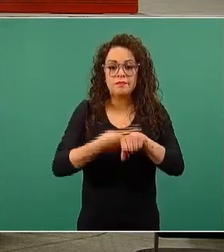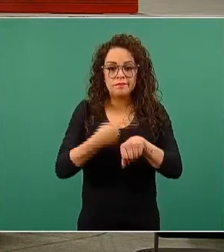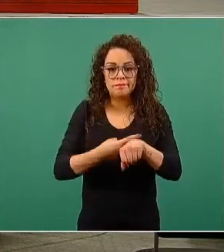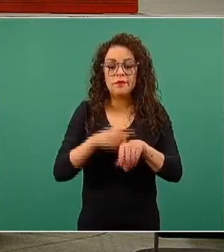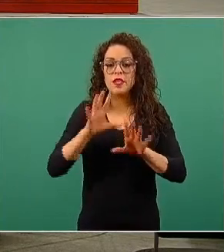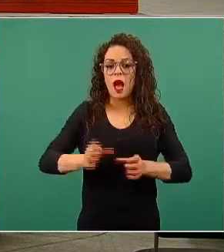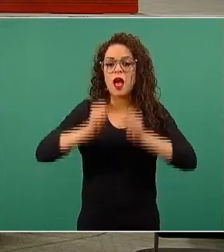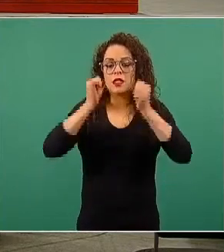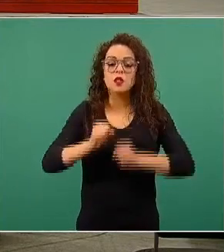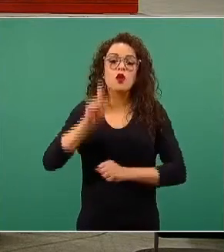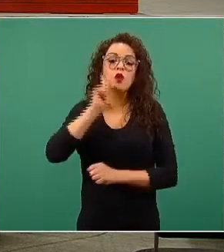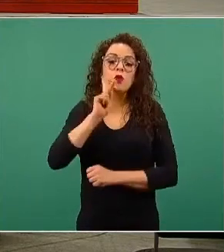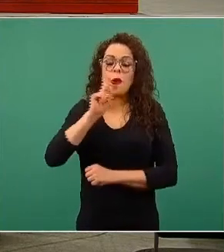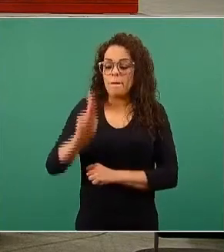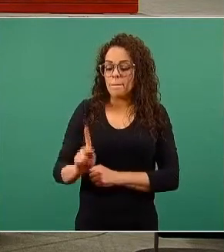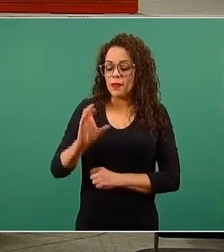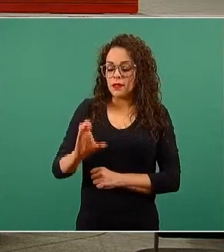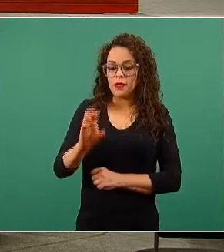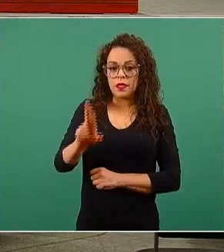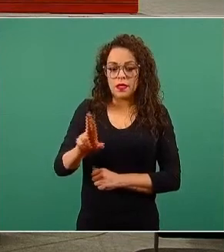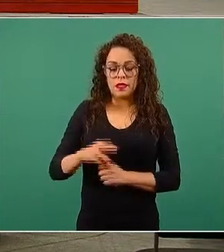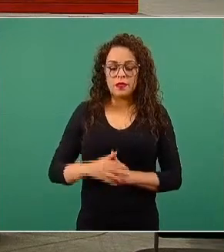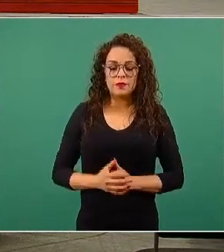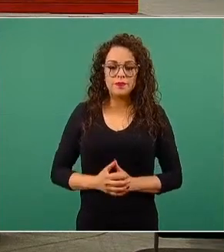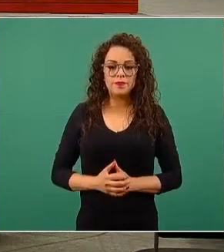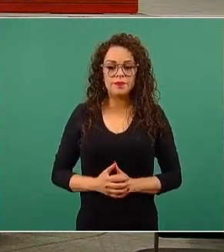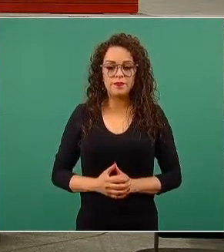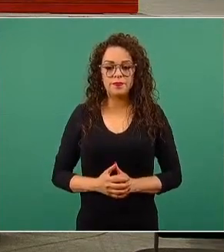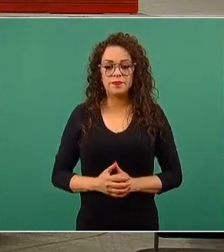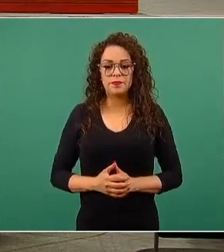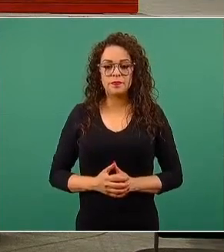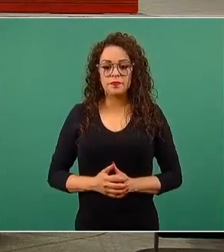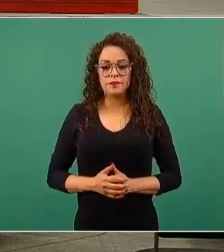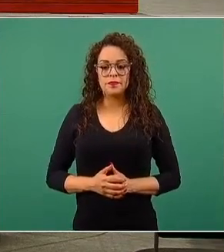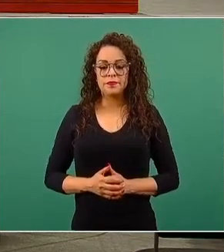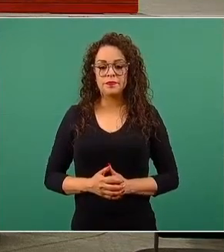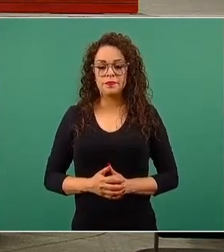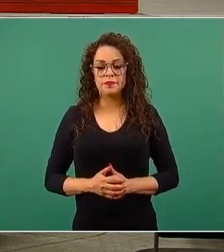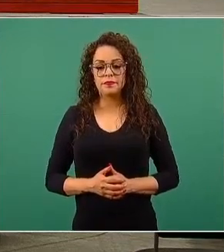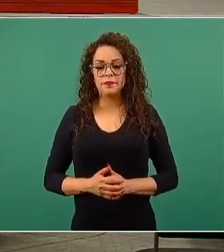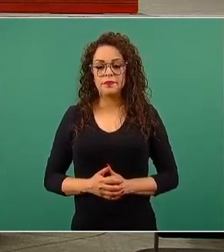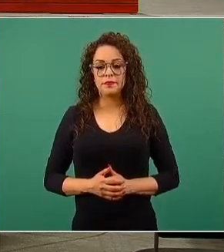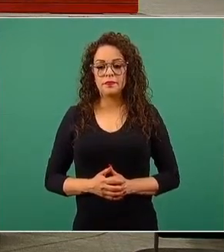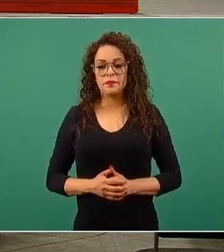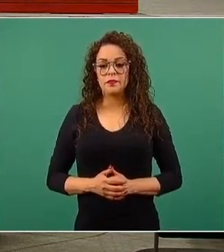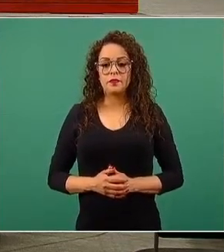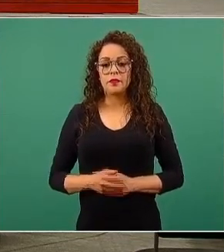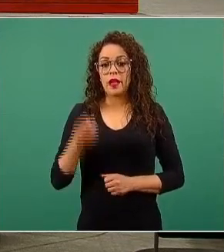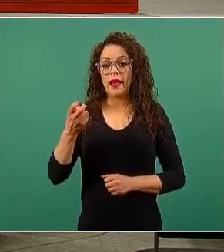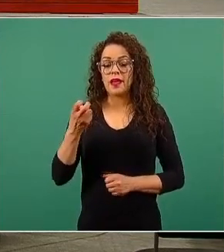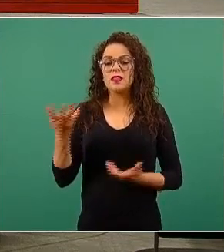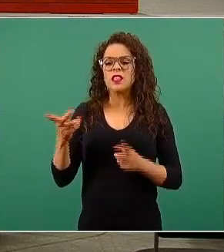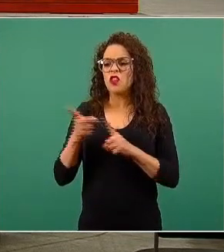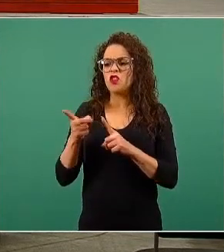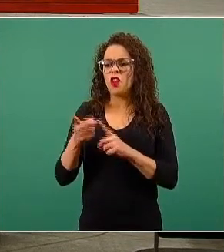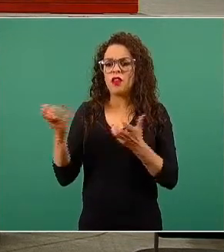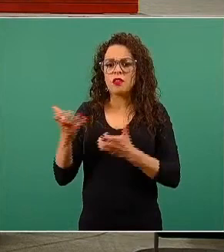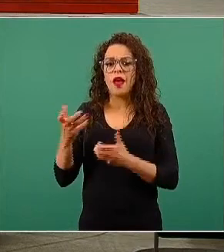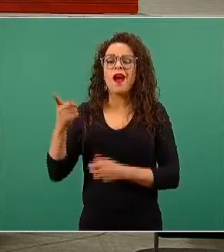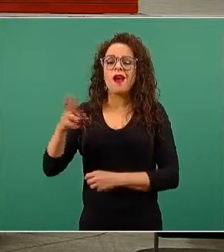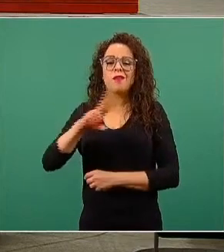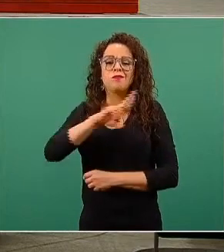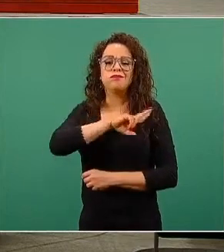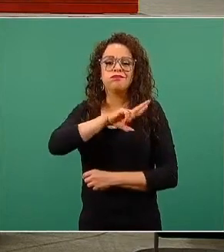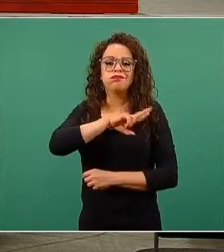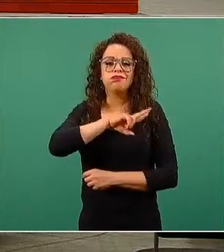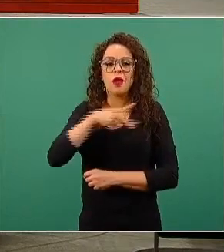En ese momento no se lleva a cabo, esto sucede en el medio privado, desafortunadamente, se confirman